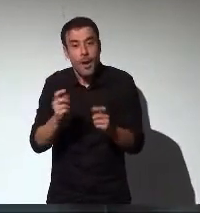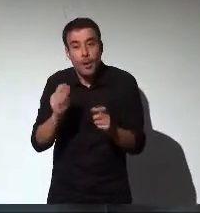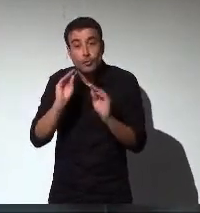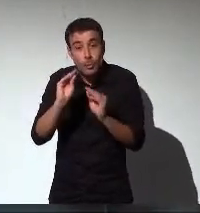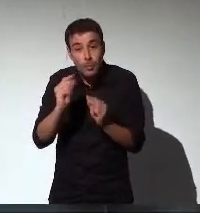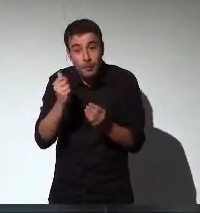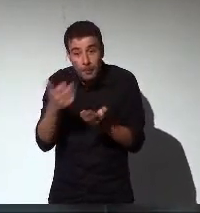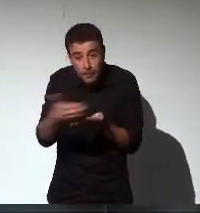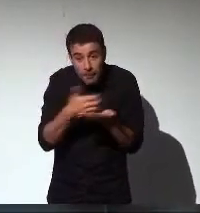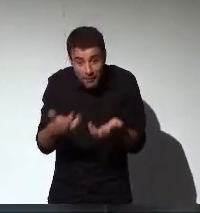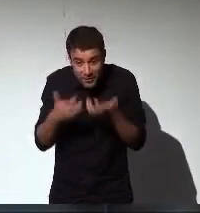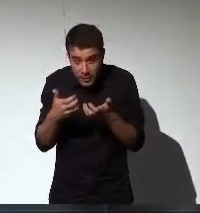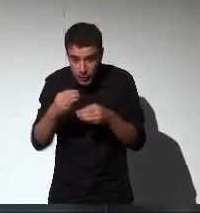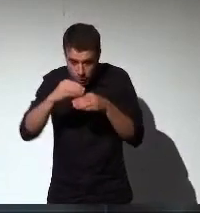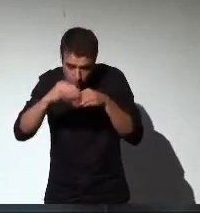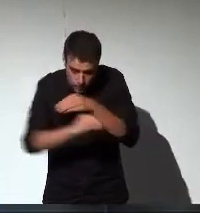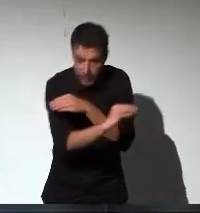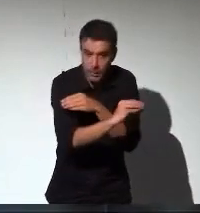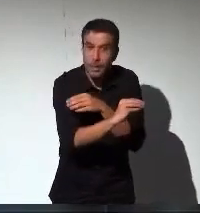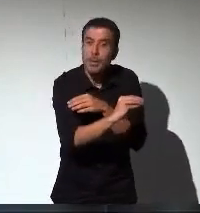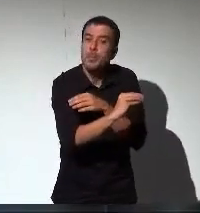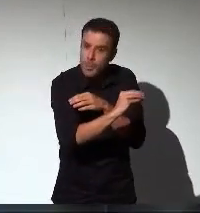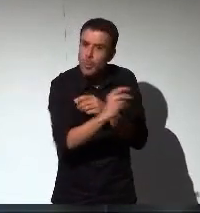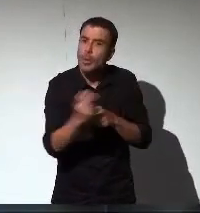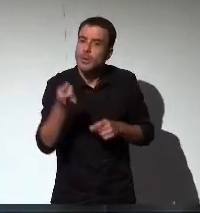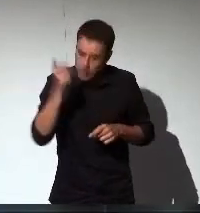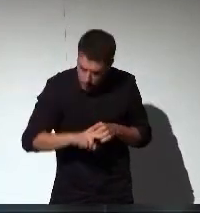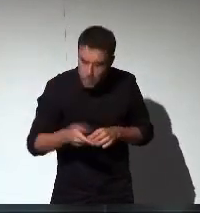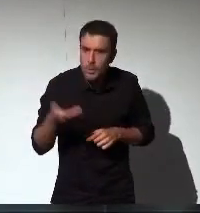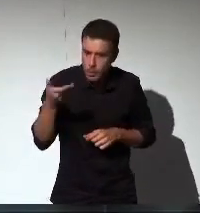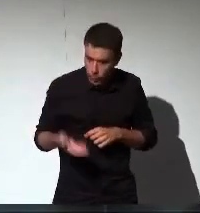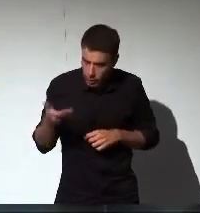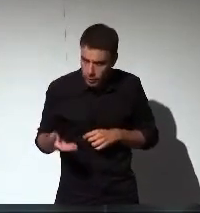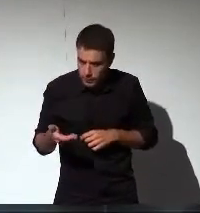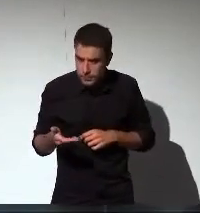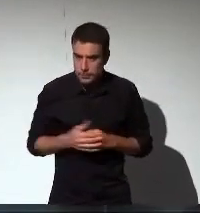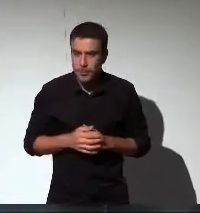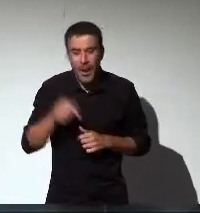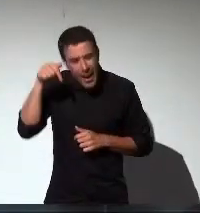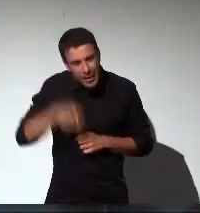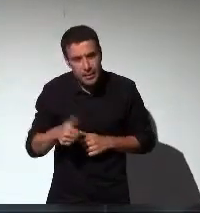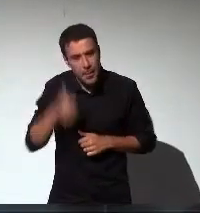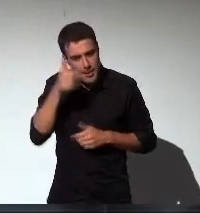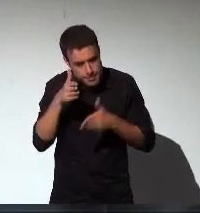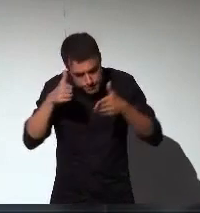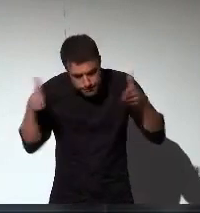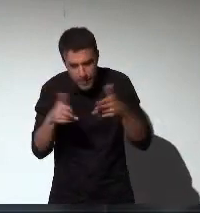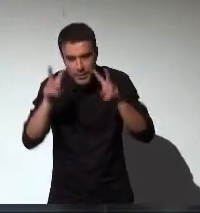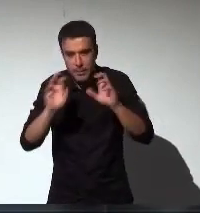beneficios, pero que también son igual de importantes. Pero aquí nos ceñimos a la parte del